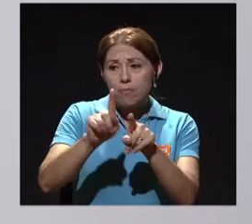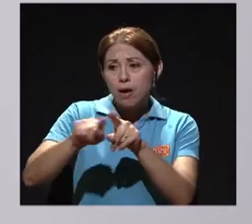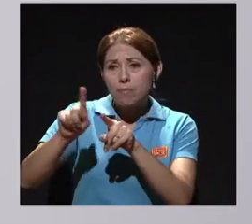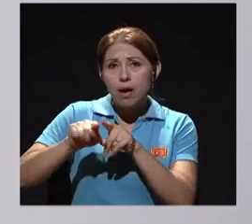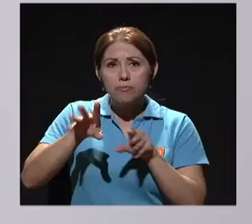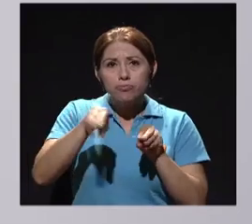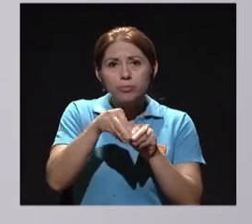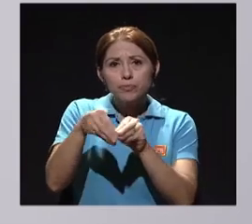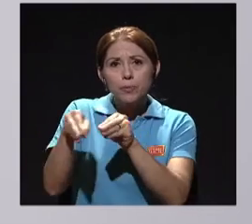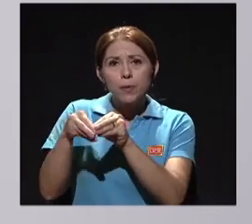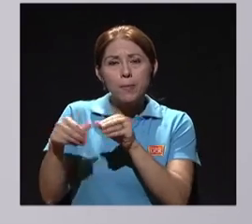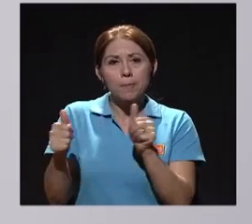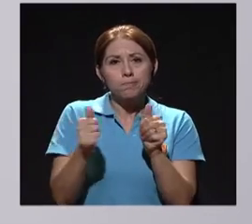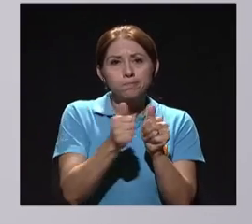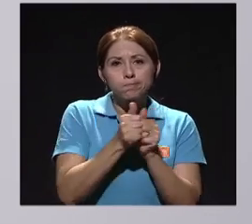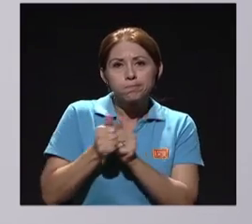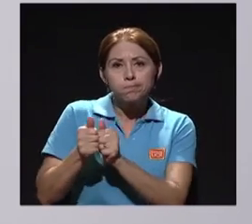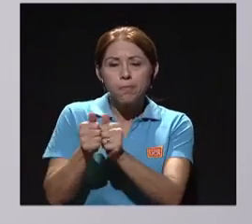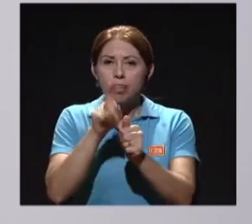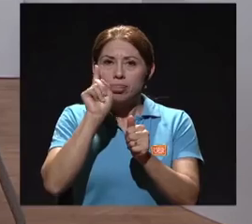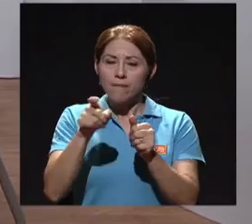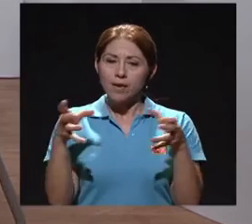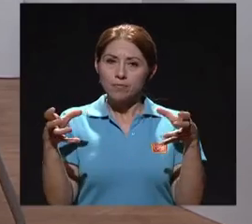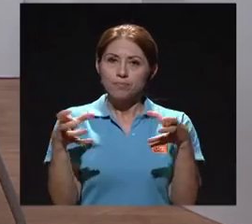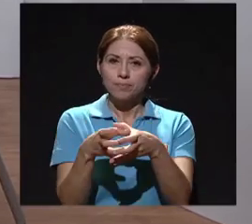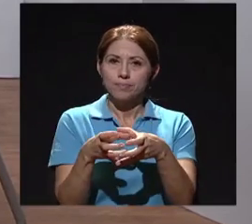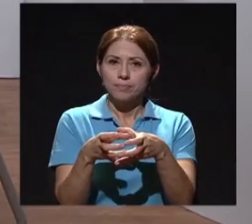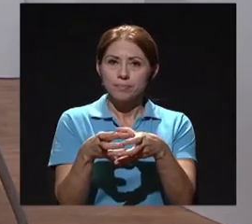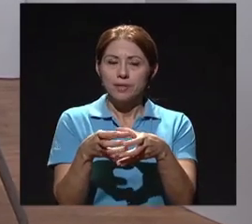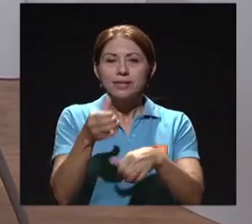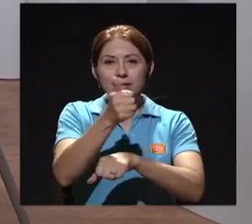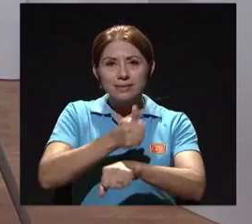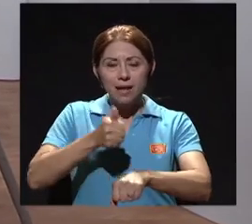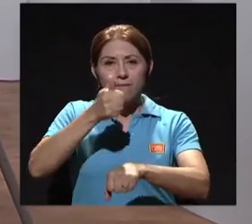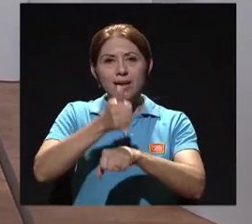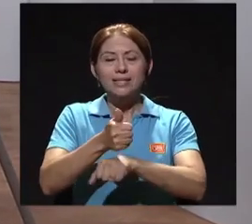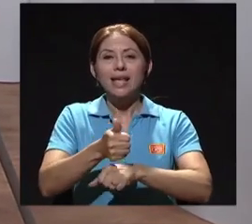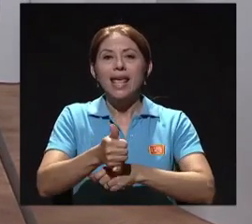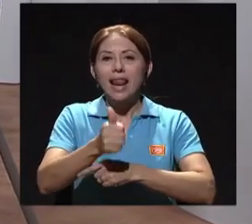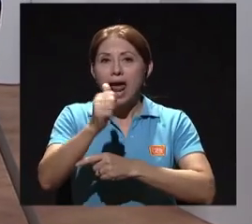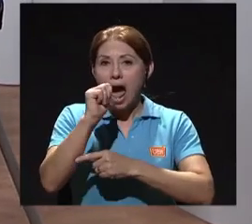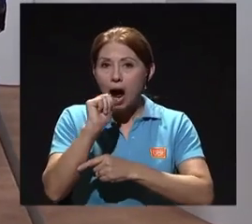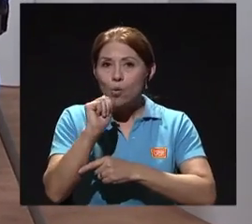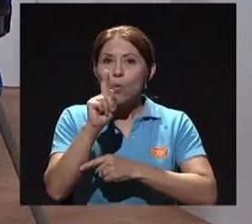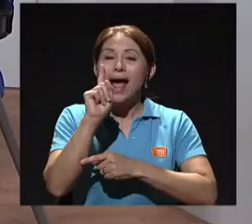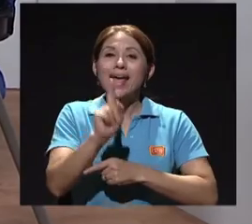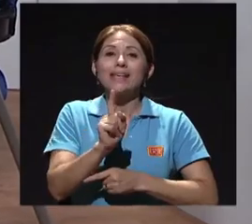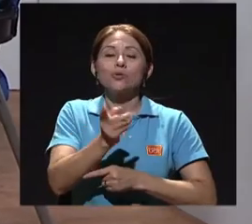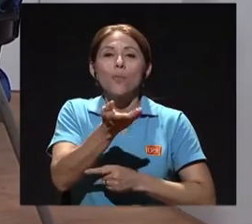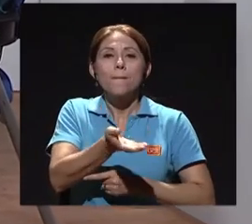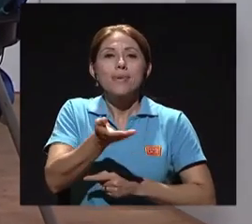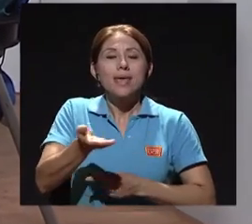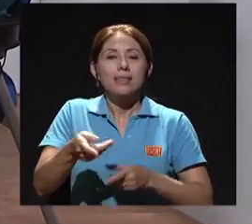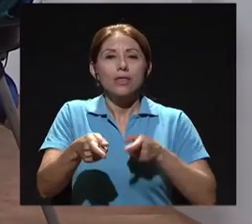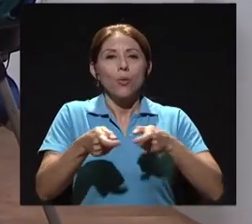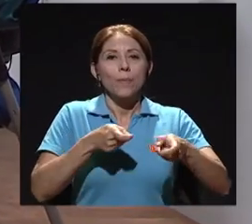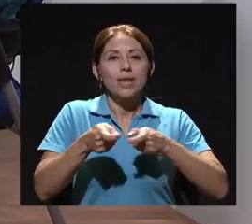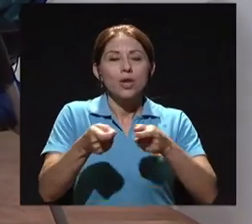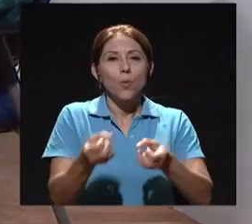que tienen que interpretarse en conjunto se establece que el agua es un bien de dominio público